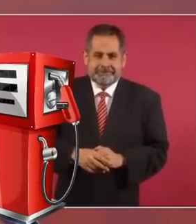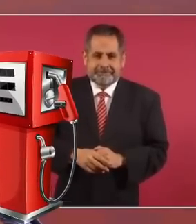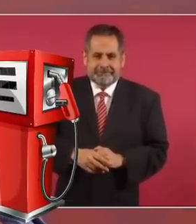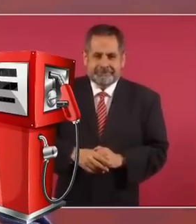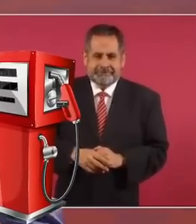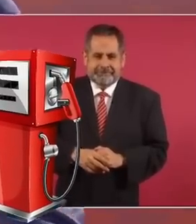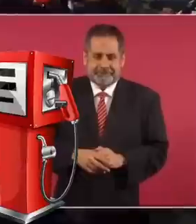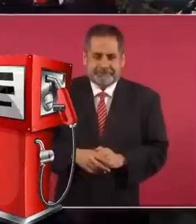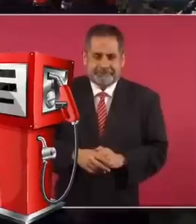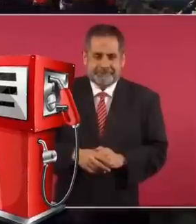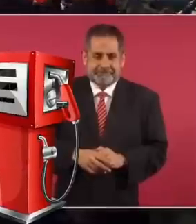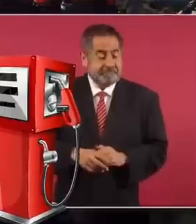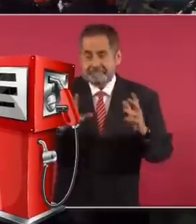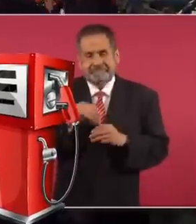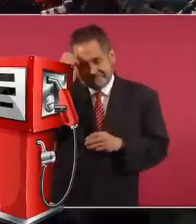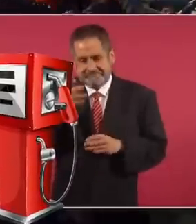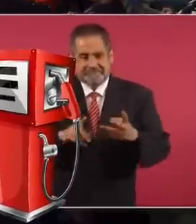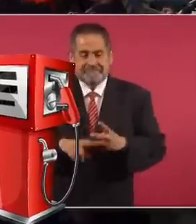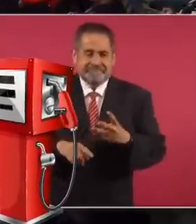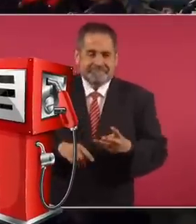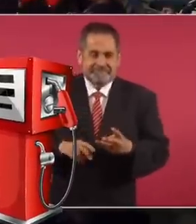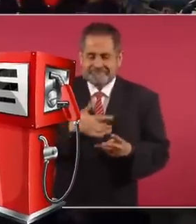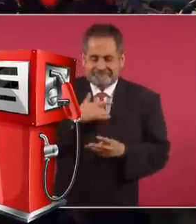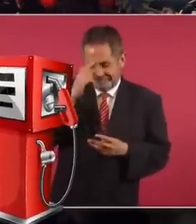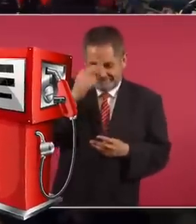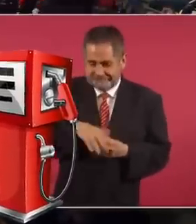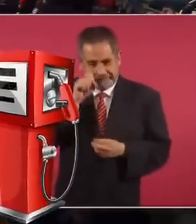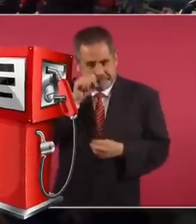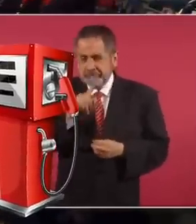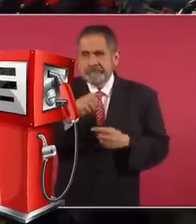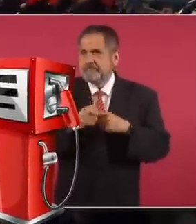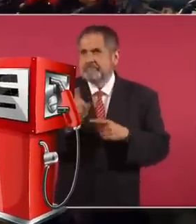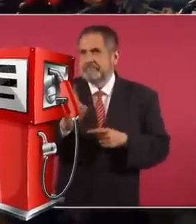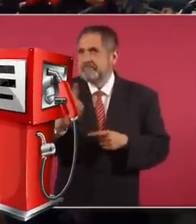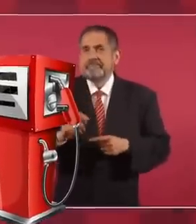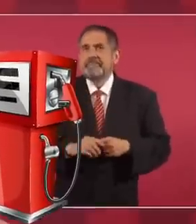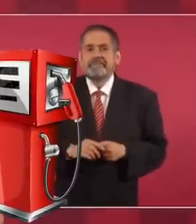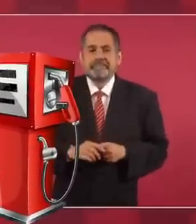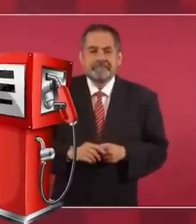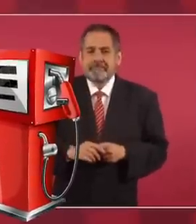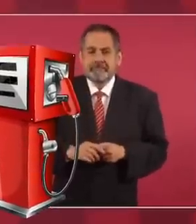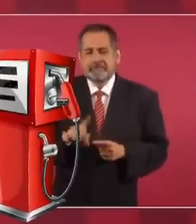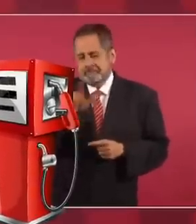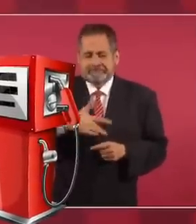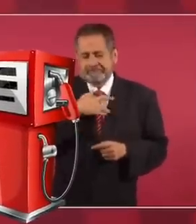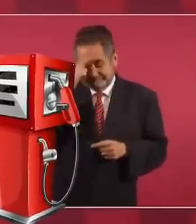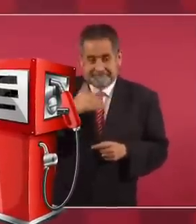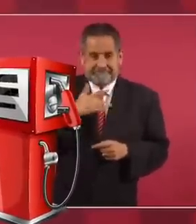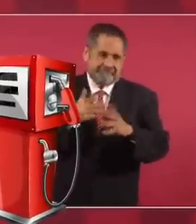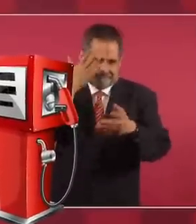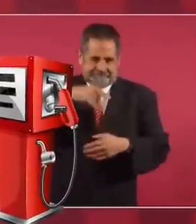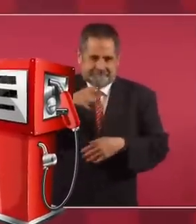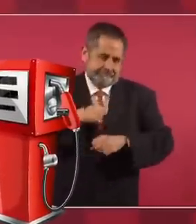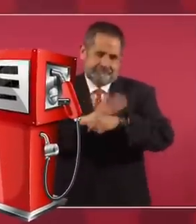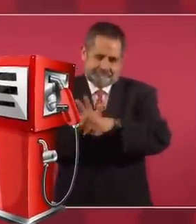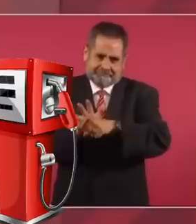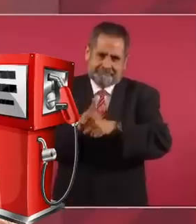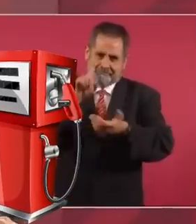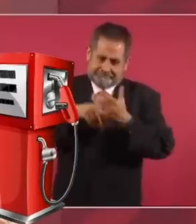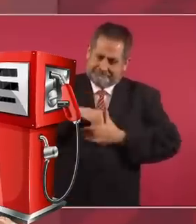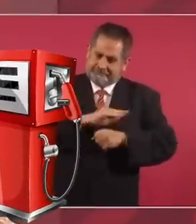sí no no, no, no tampoco frijol no, pero este ya me voy a acordar ahora es que ya ven el COVID